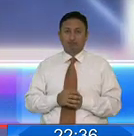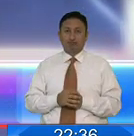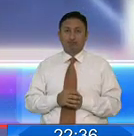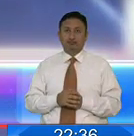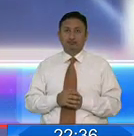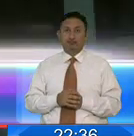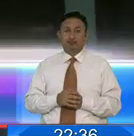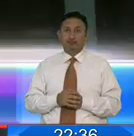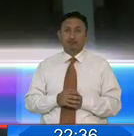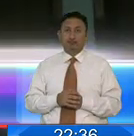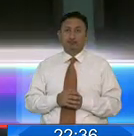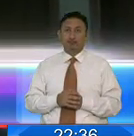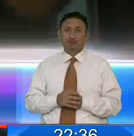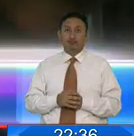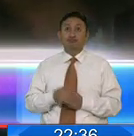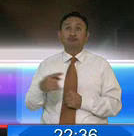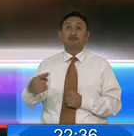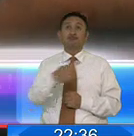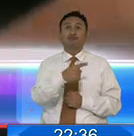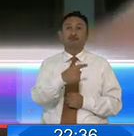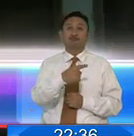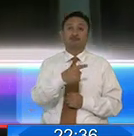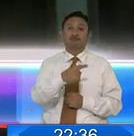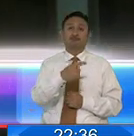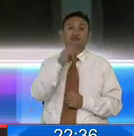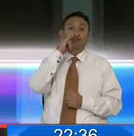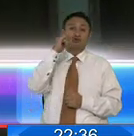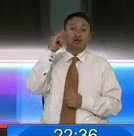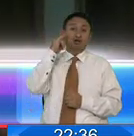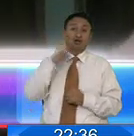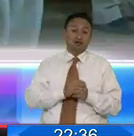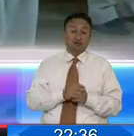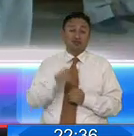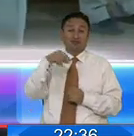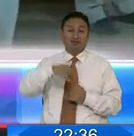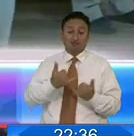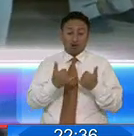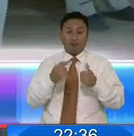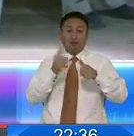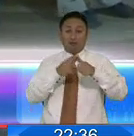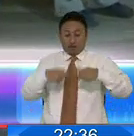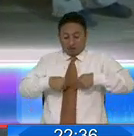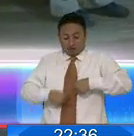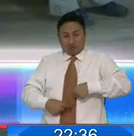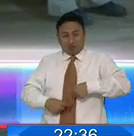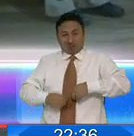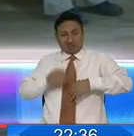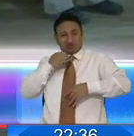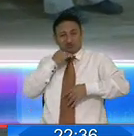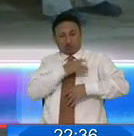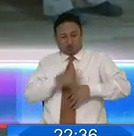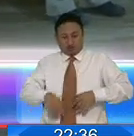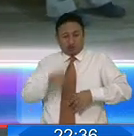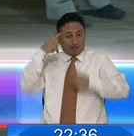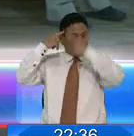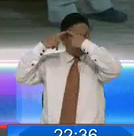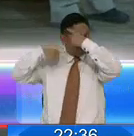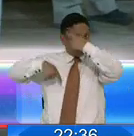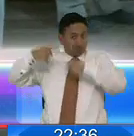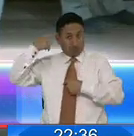y el resultado fue éste el niño además de haberse le perforado el intestino y causarle un daño cerebral irreversible